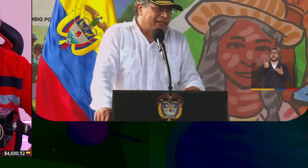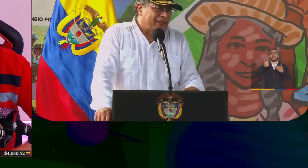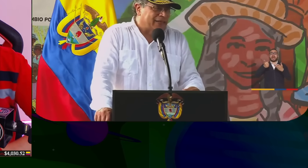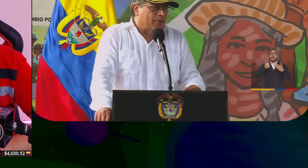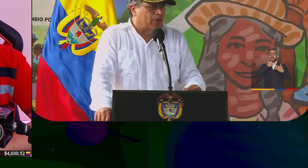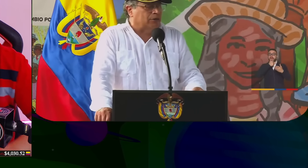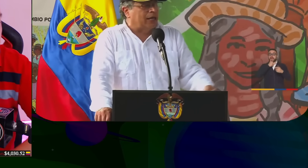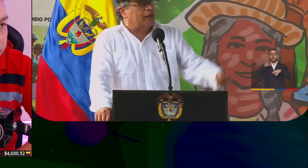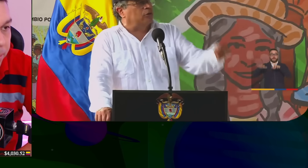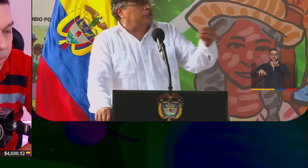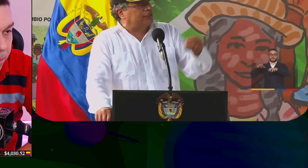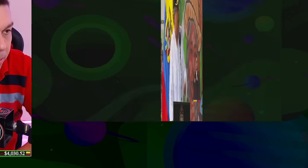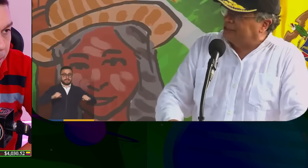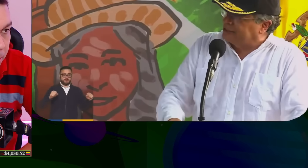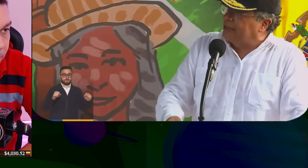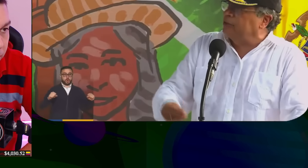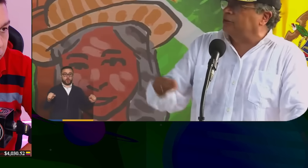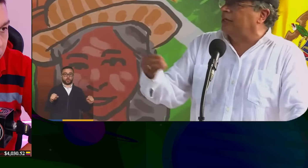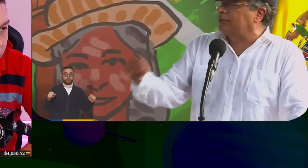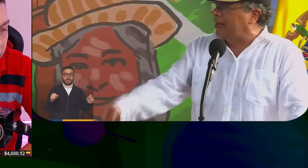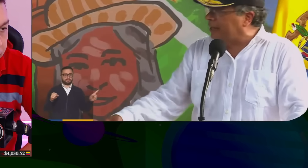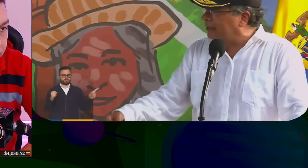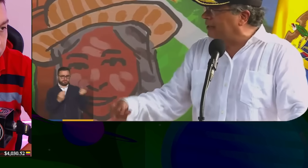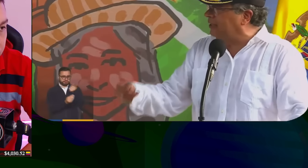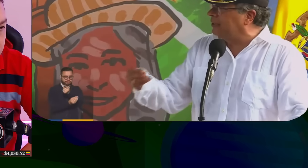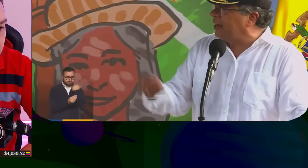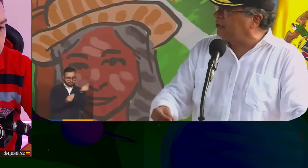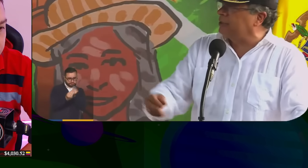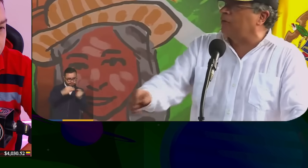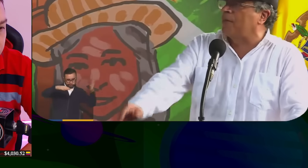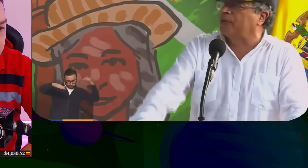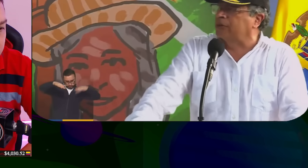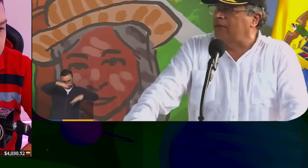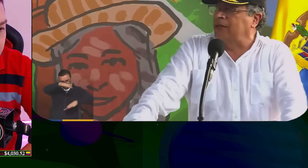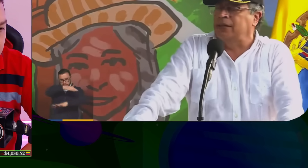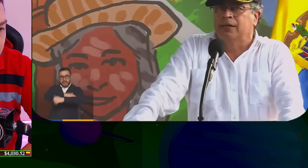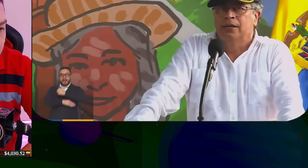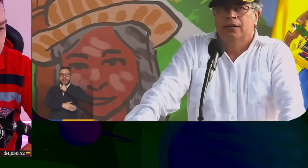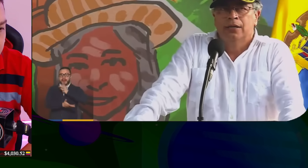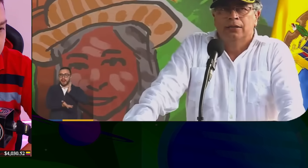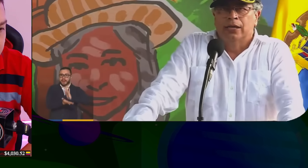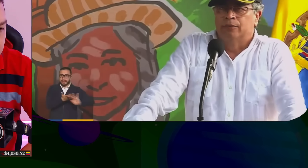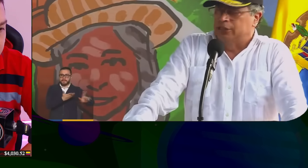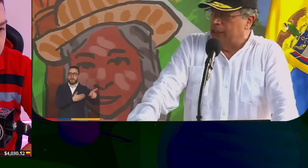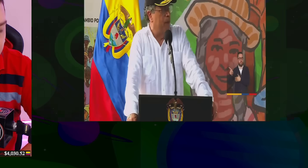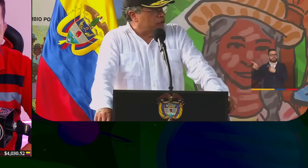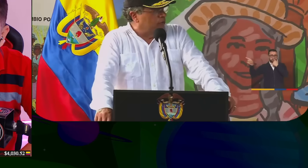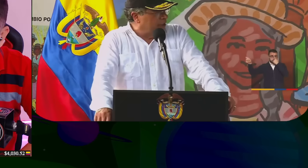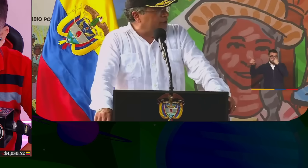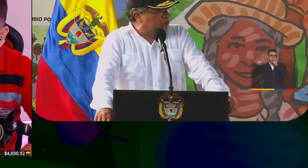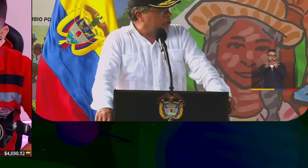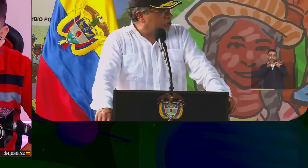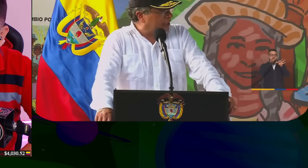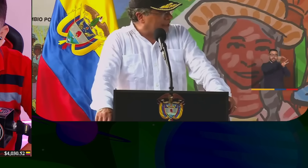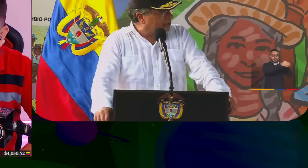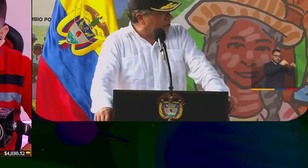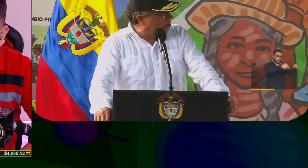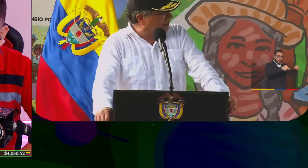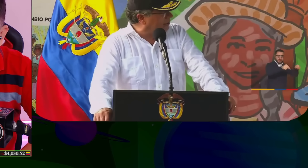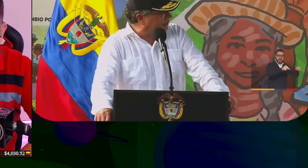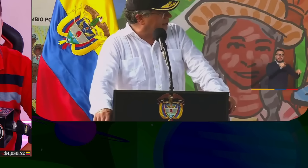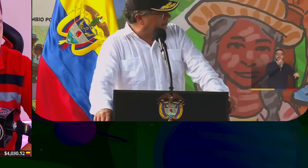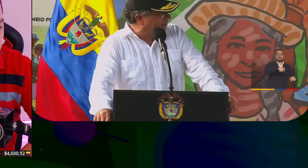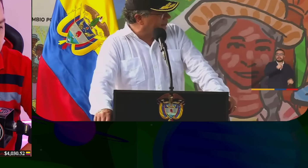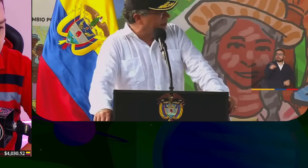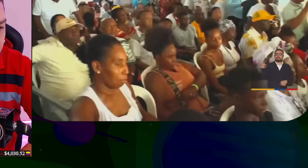las oficinas de Bogotá, los diseños de alcantarillado y agua potable de municipios como estos que